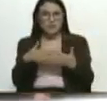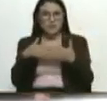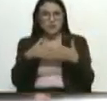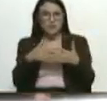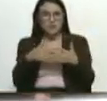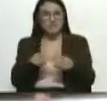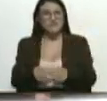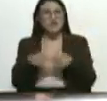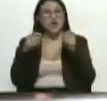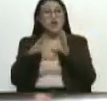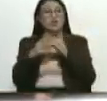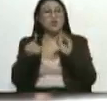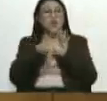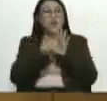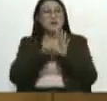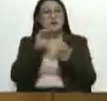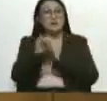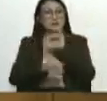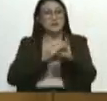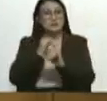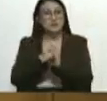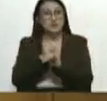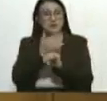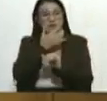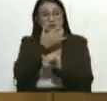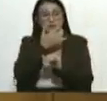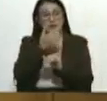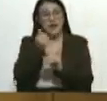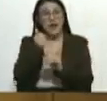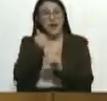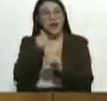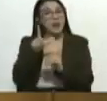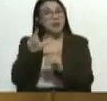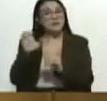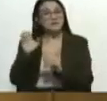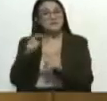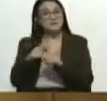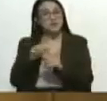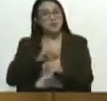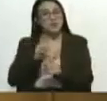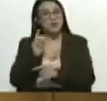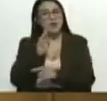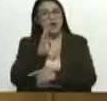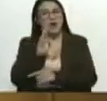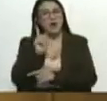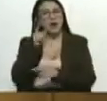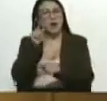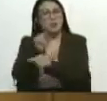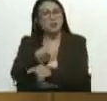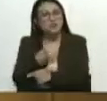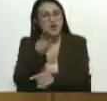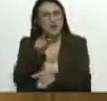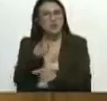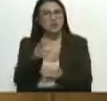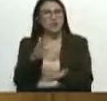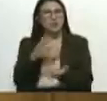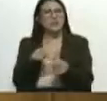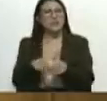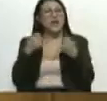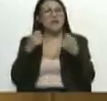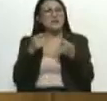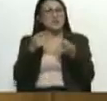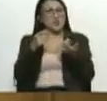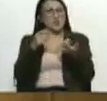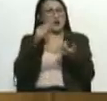se violaron todas las leyes internacionales. Alex Saab ni siquiera puede ser acusado de haberle propiciado un daño a la